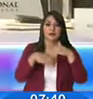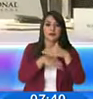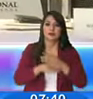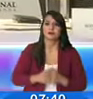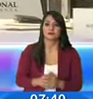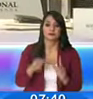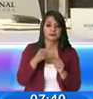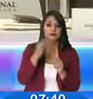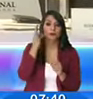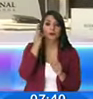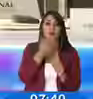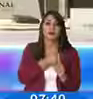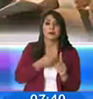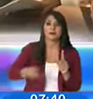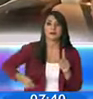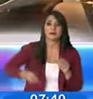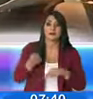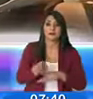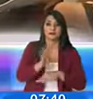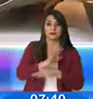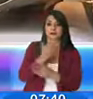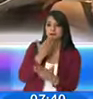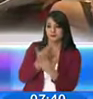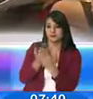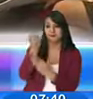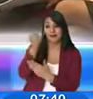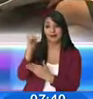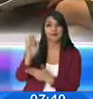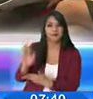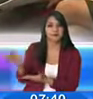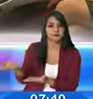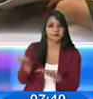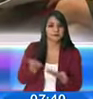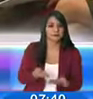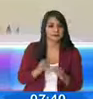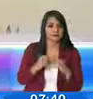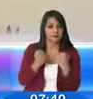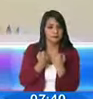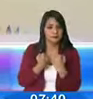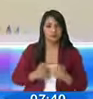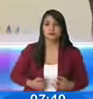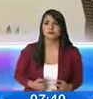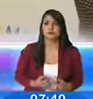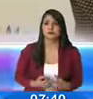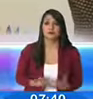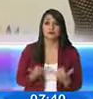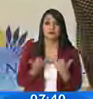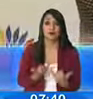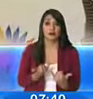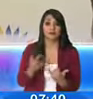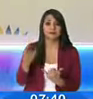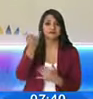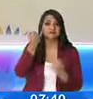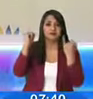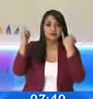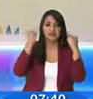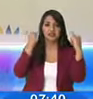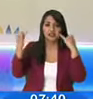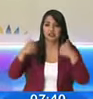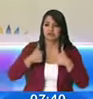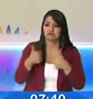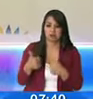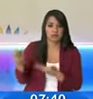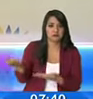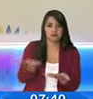Cabezas, presidenta de la Asamblea Nacional, agradeció por la iniciativa que surge de la sociedad civil. Sumar estas buenas voluntades